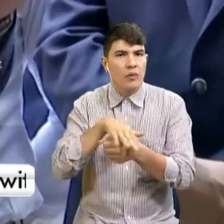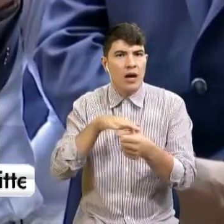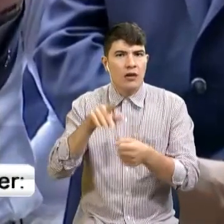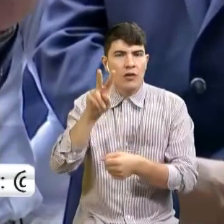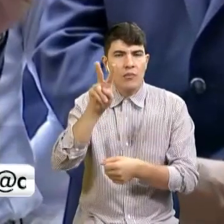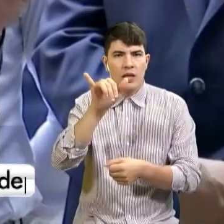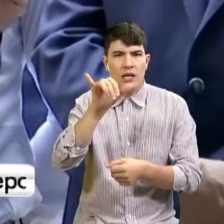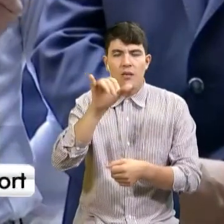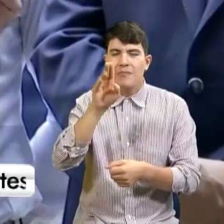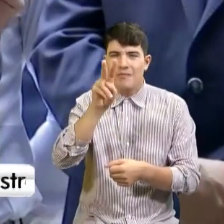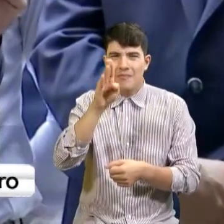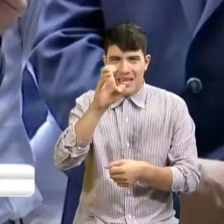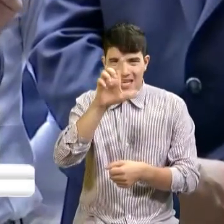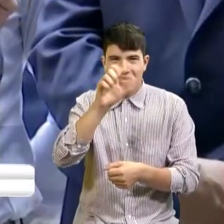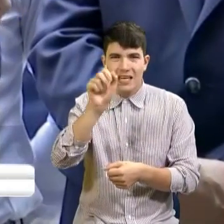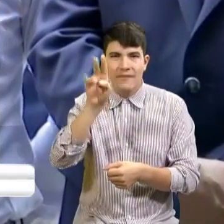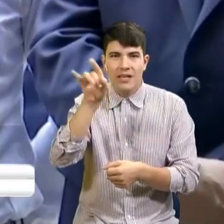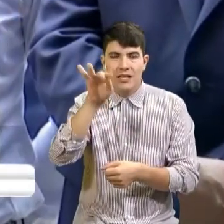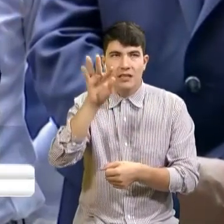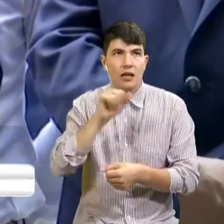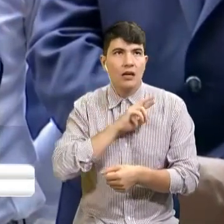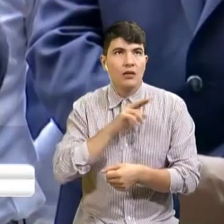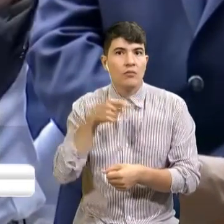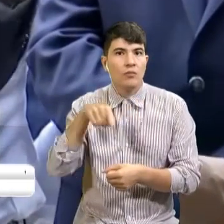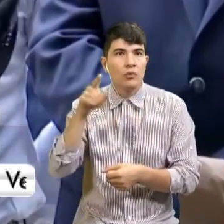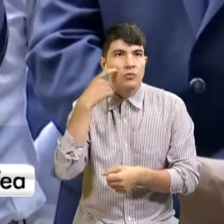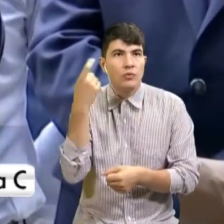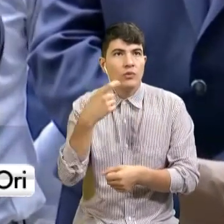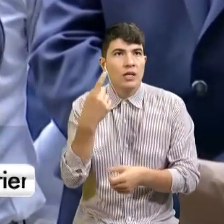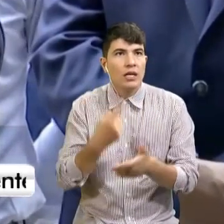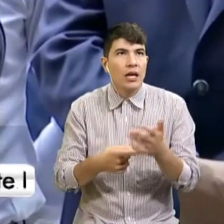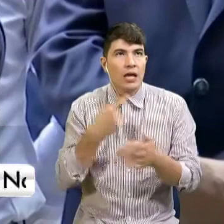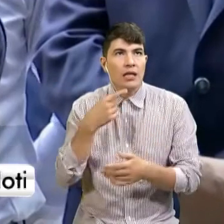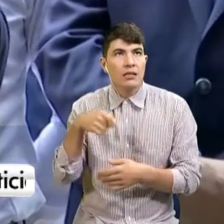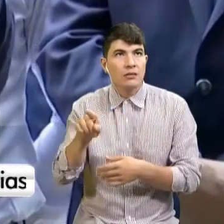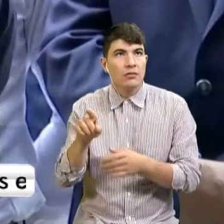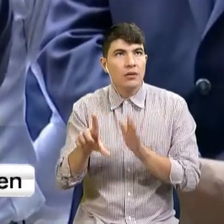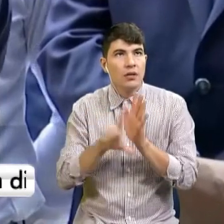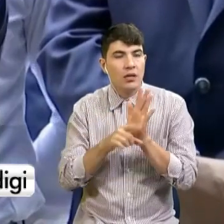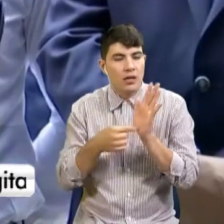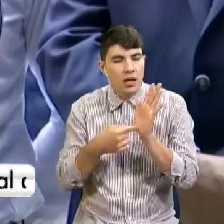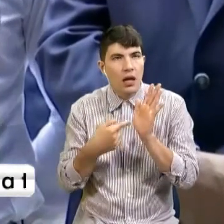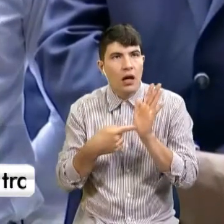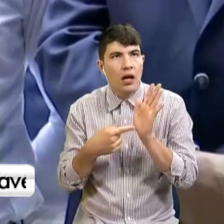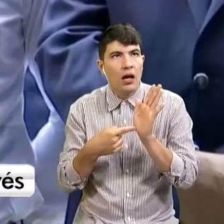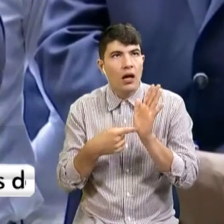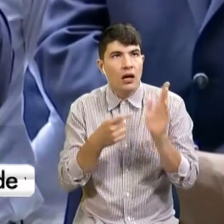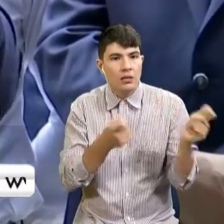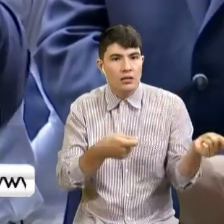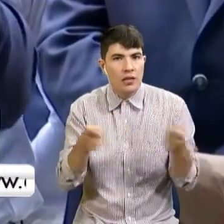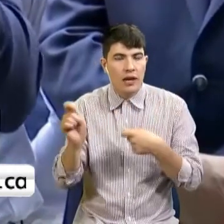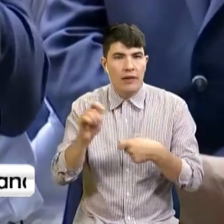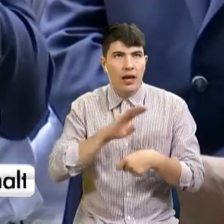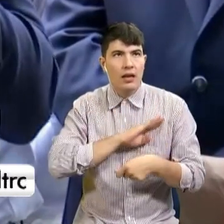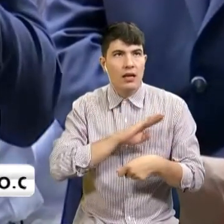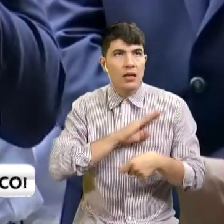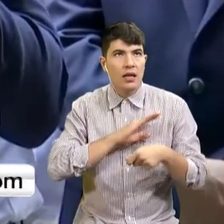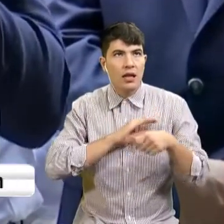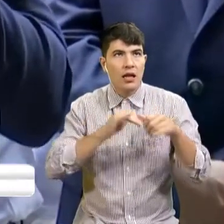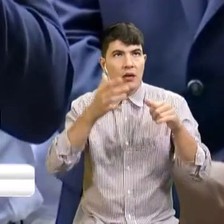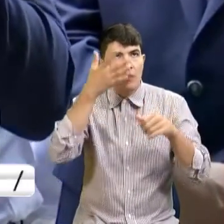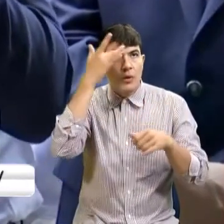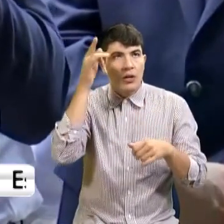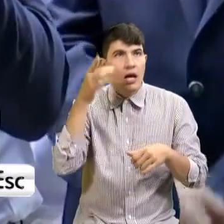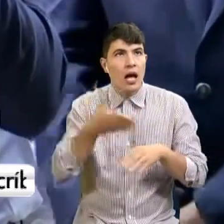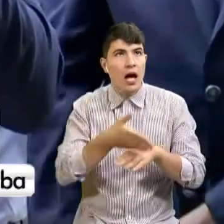usuarios beneficiarios de este proyecto, buscaron simplemente, como se dice literalmente, llevarse al alcalde por los cachos, pese a que se habían actuado y se